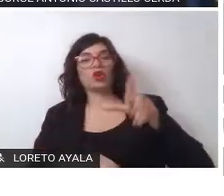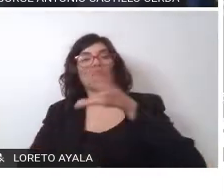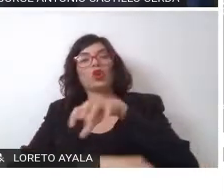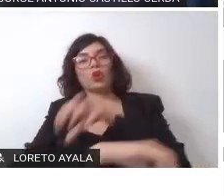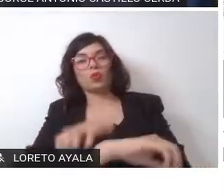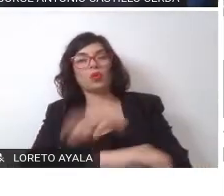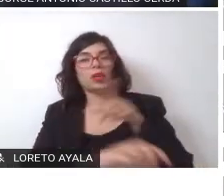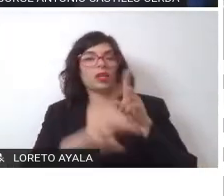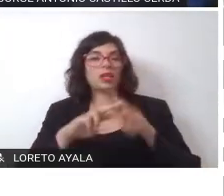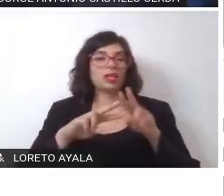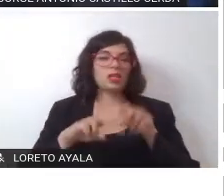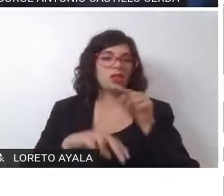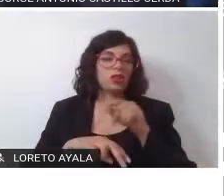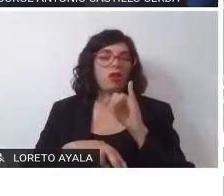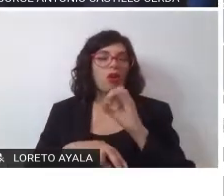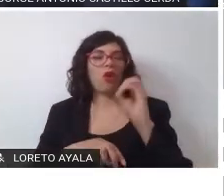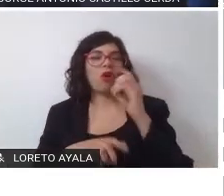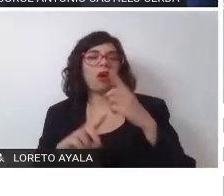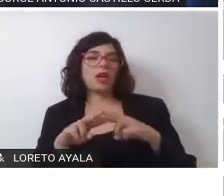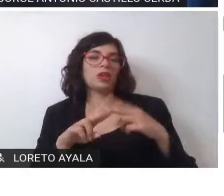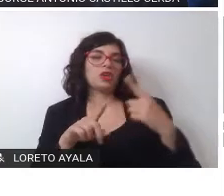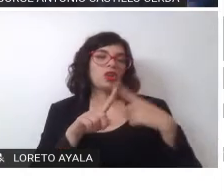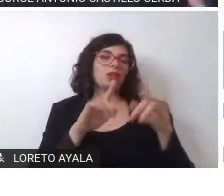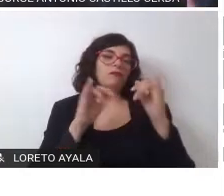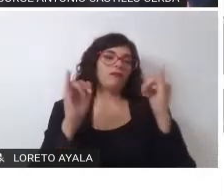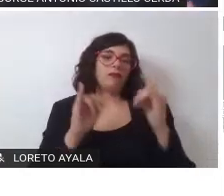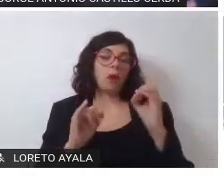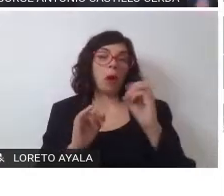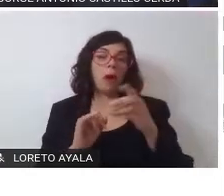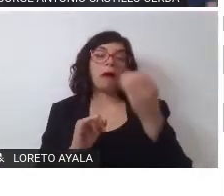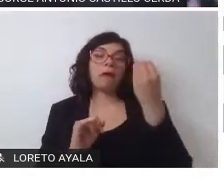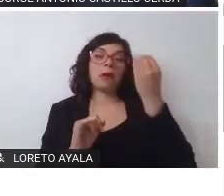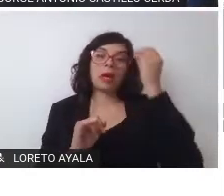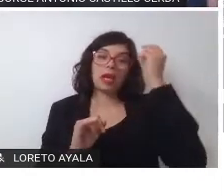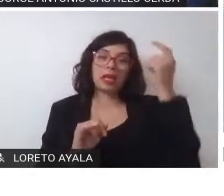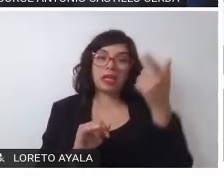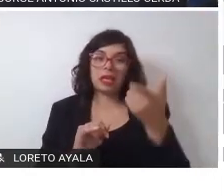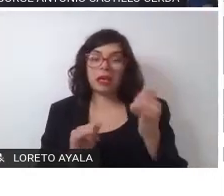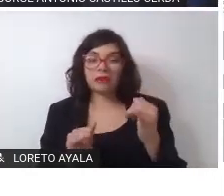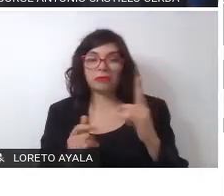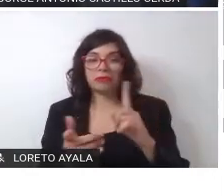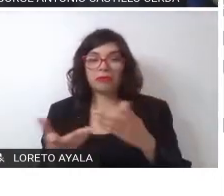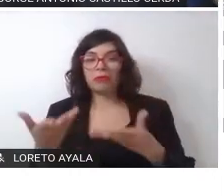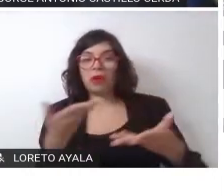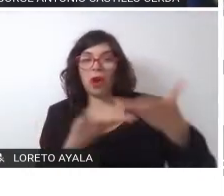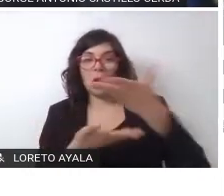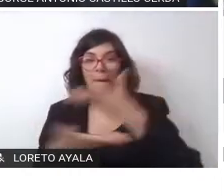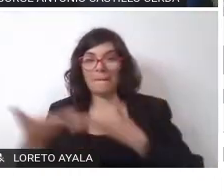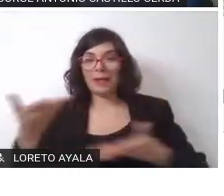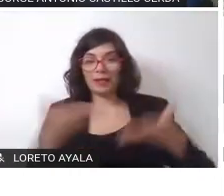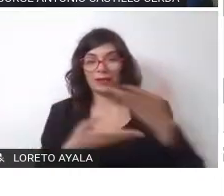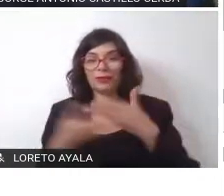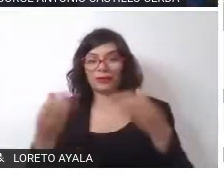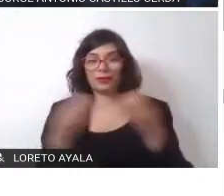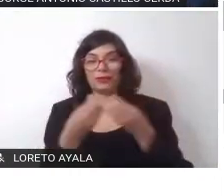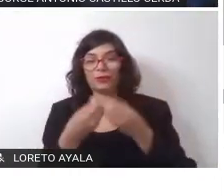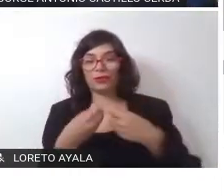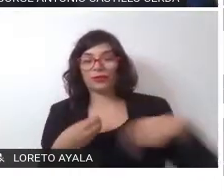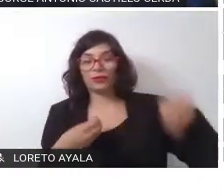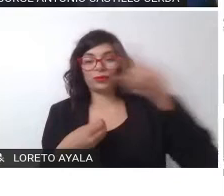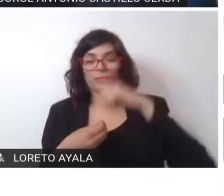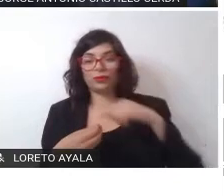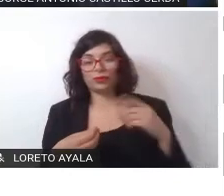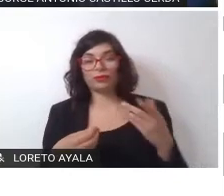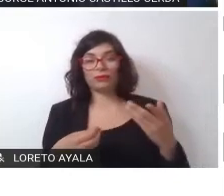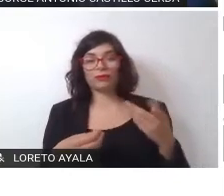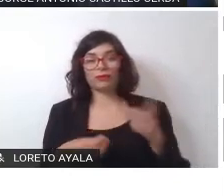acá hicimos esto otro, oye, qué buena idea esto, ¿por qué no podemos seguir haciendo? Muchos de nuestros establecimientos